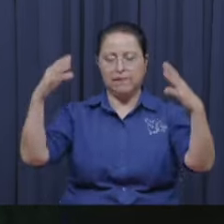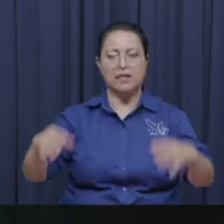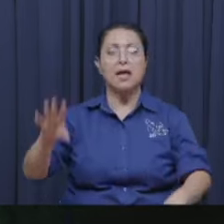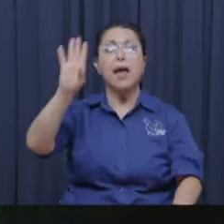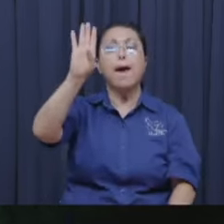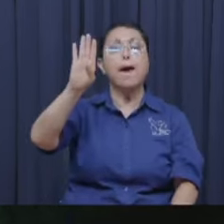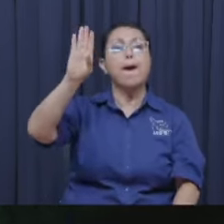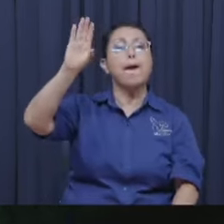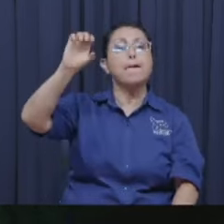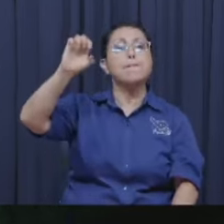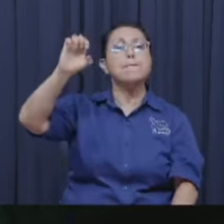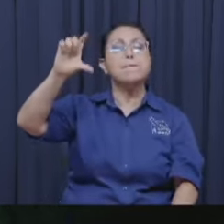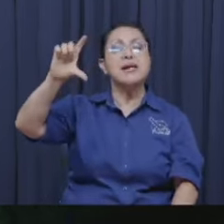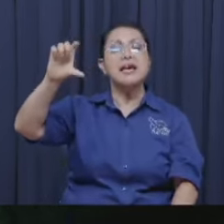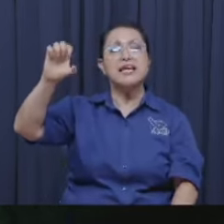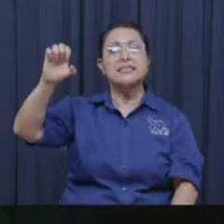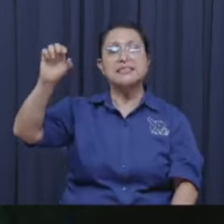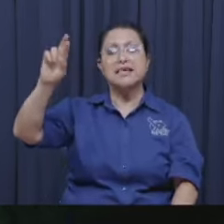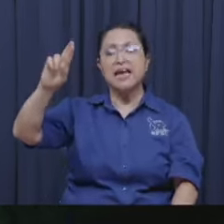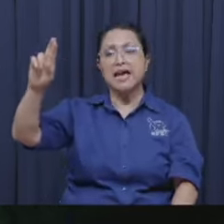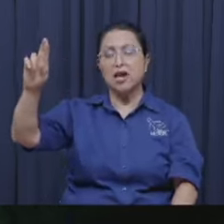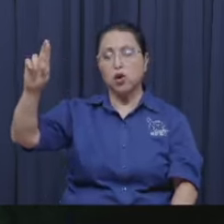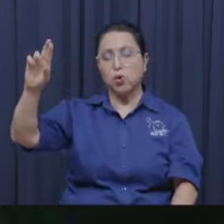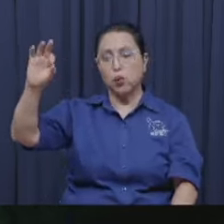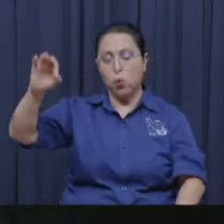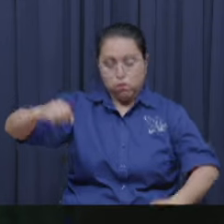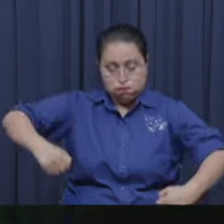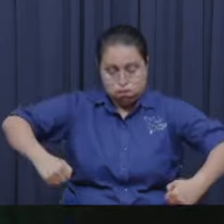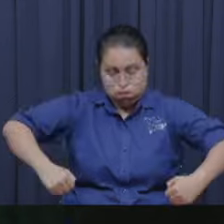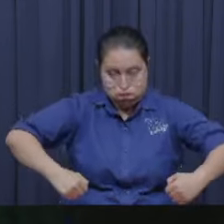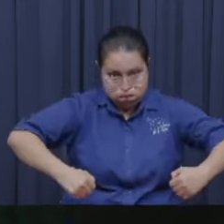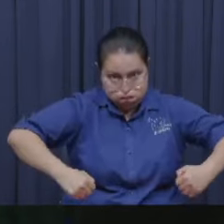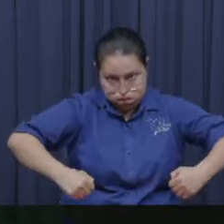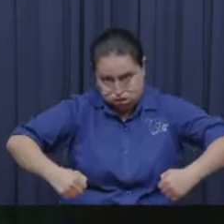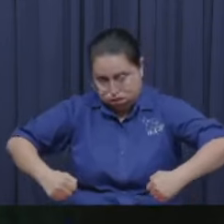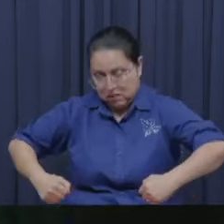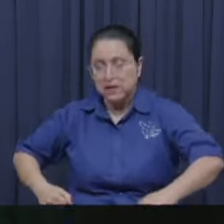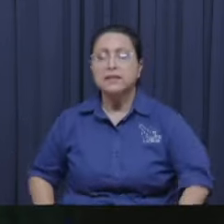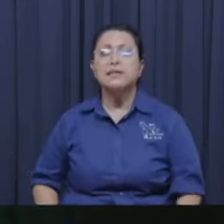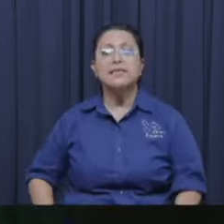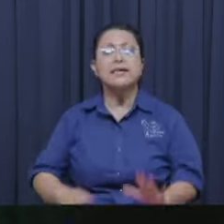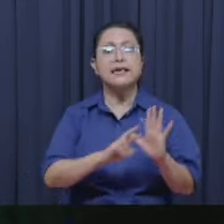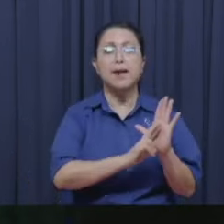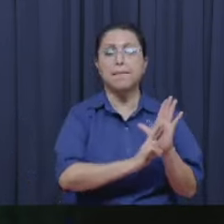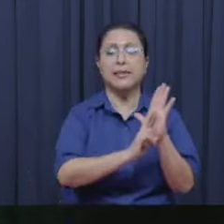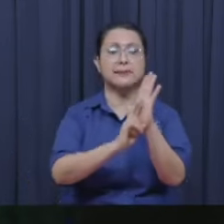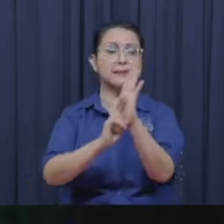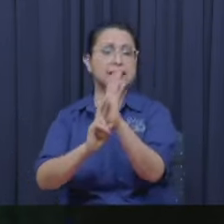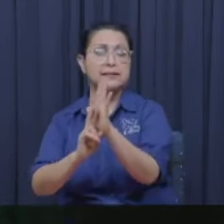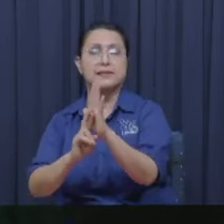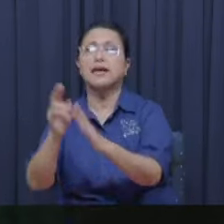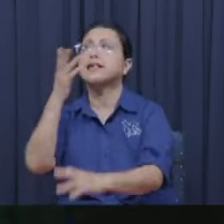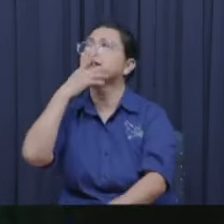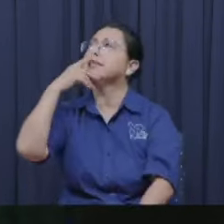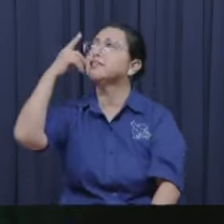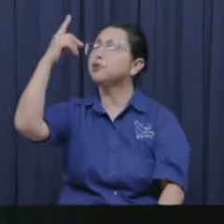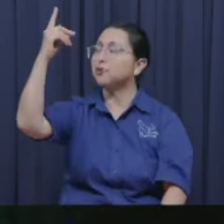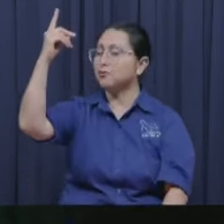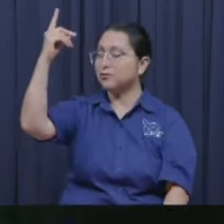Becerro engordado, en este caso, representa que el Señor está